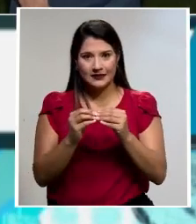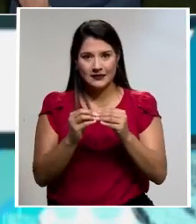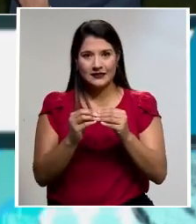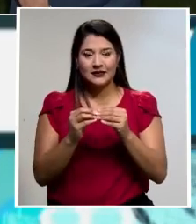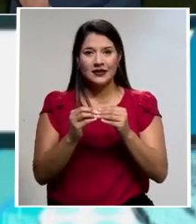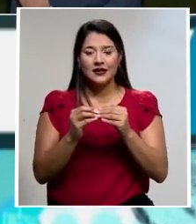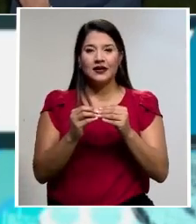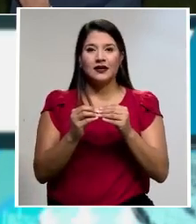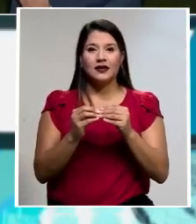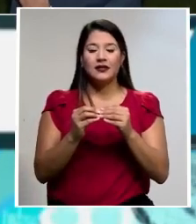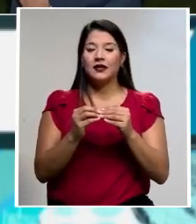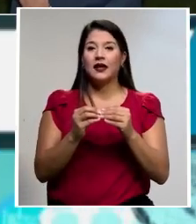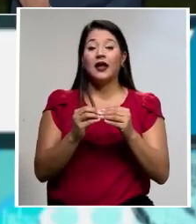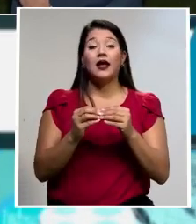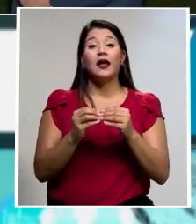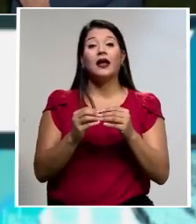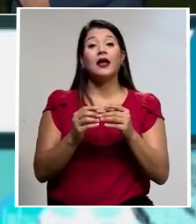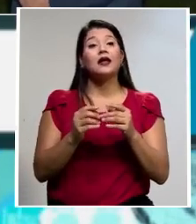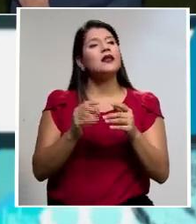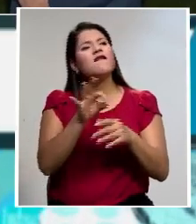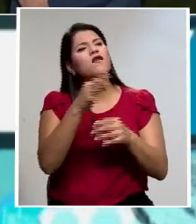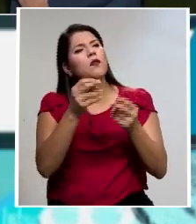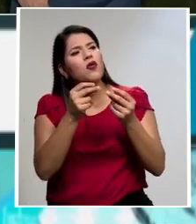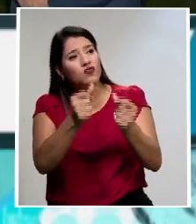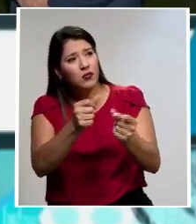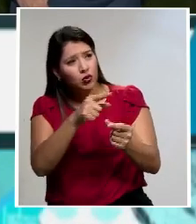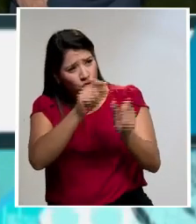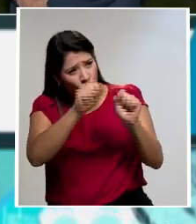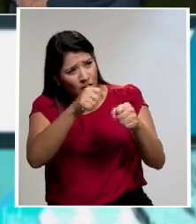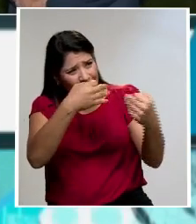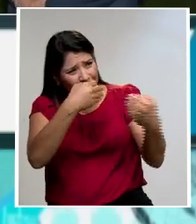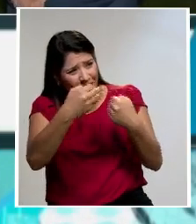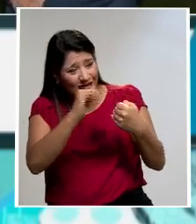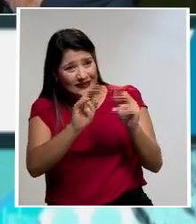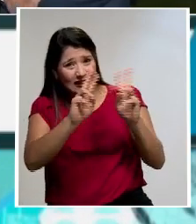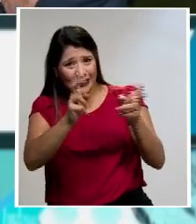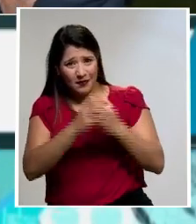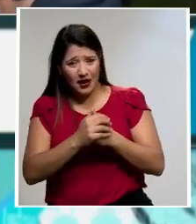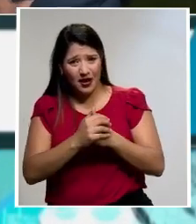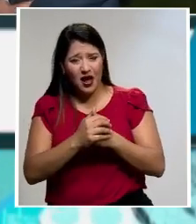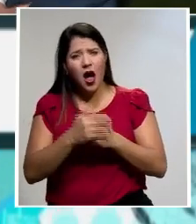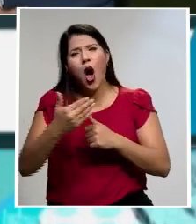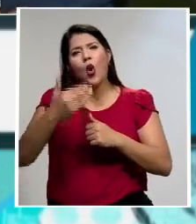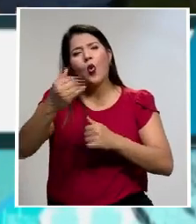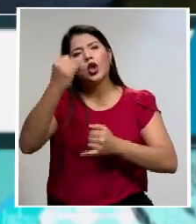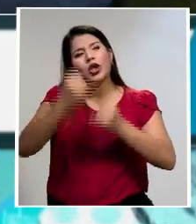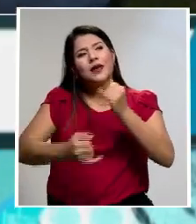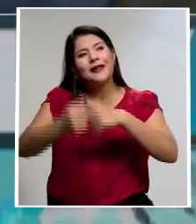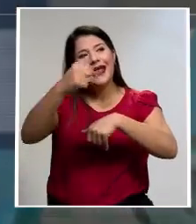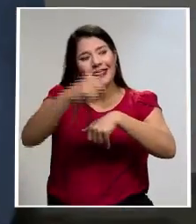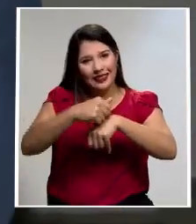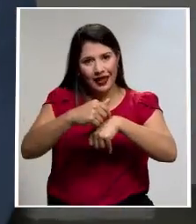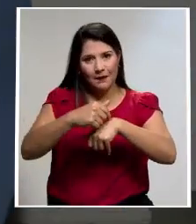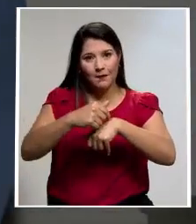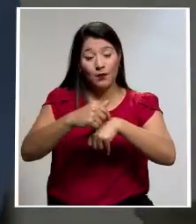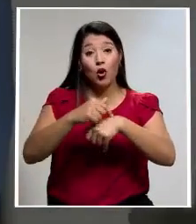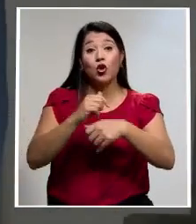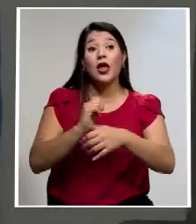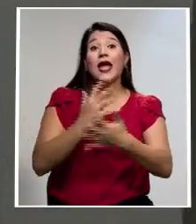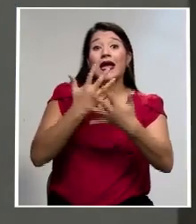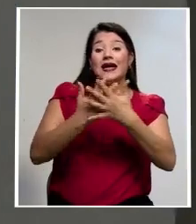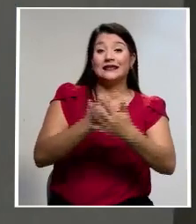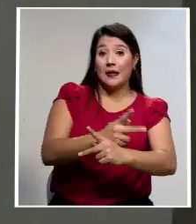recurrir nuevamente al juzgado. Don Eval, muy rápido, tal vez si nos detallan ese punto, ¿hasta cuándo quedaría esta medida de prisión preventiva y